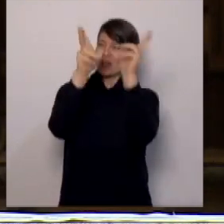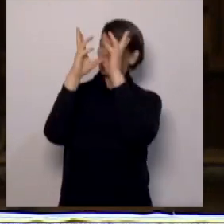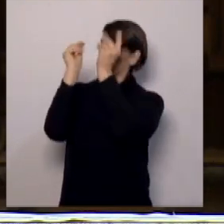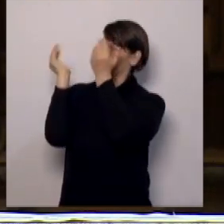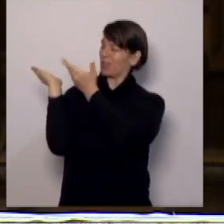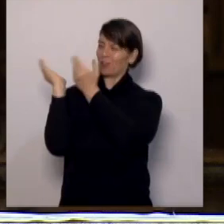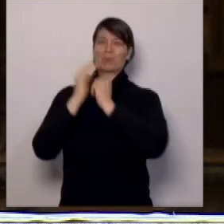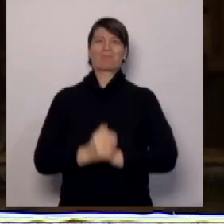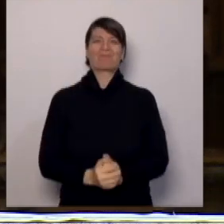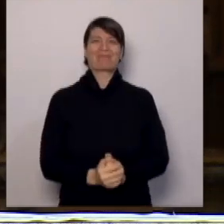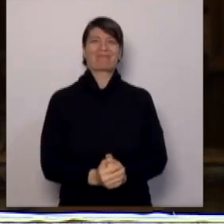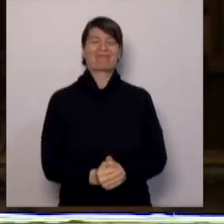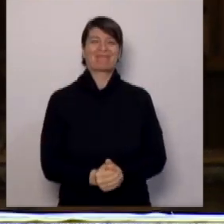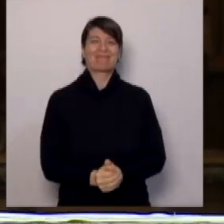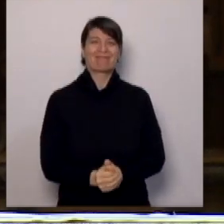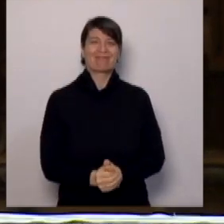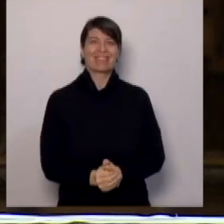todos ustedes.